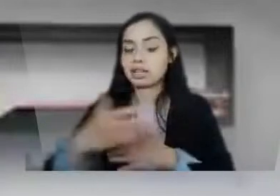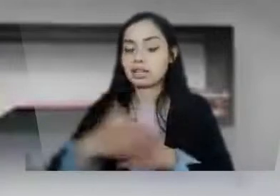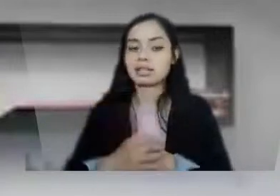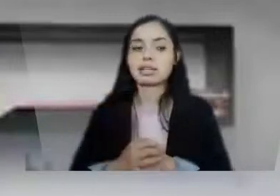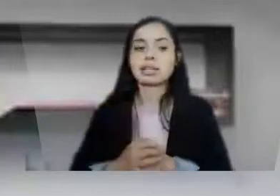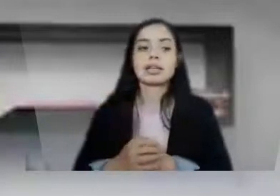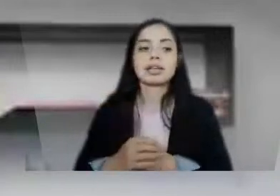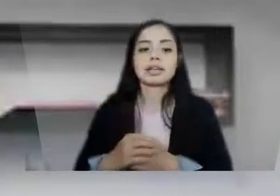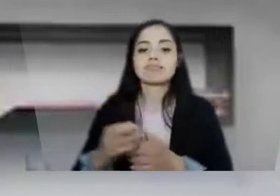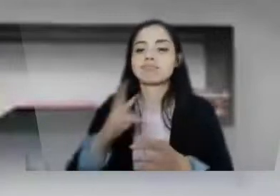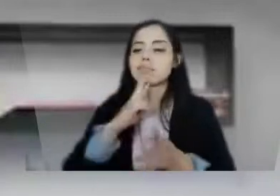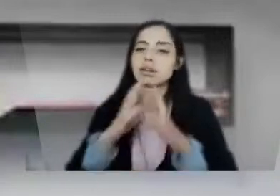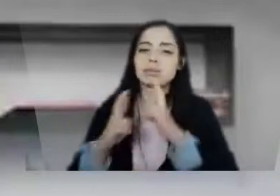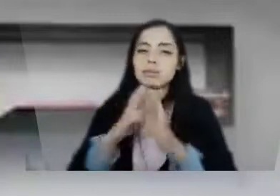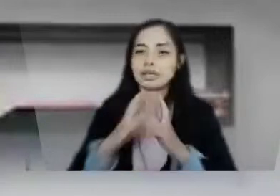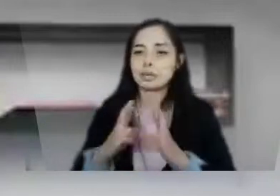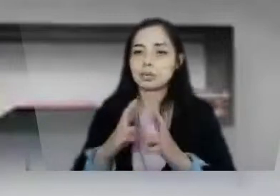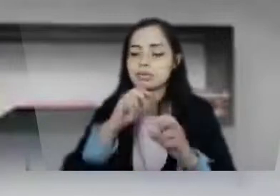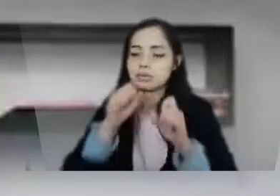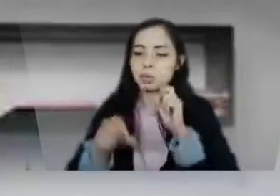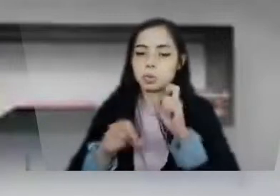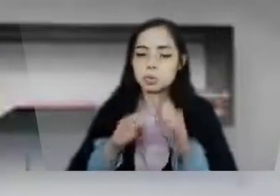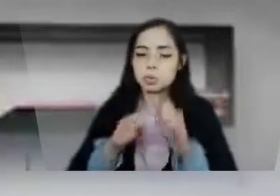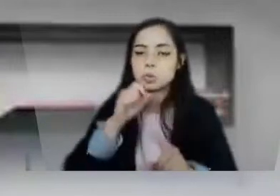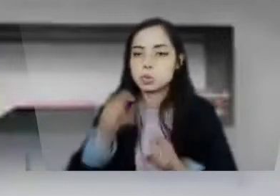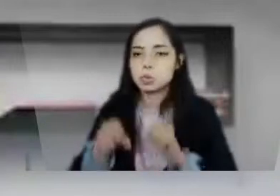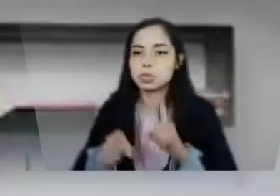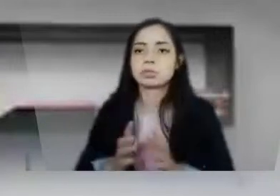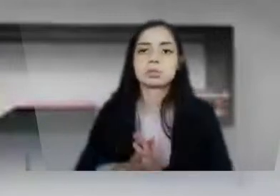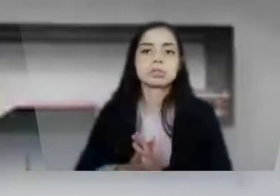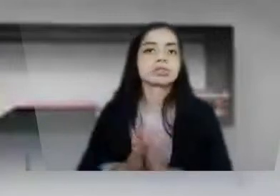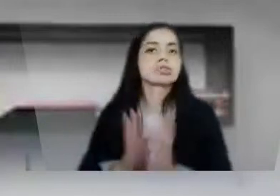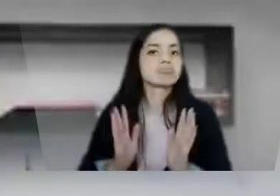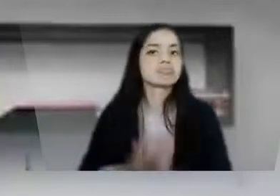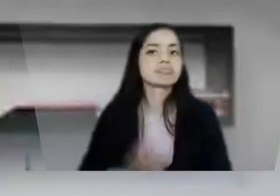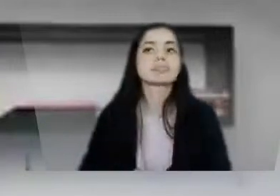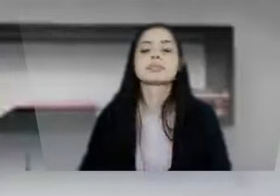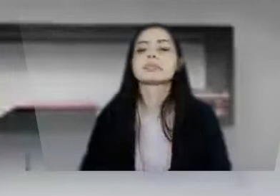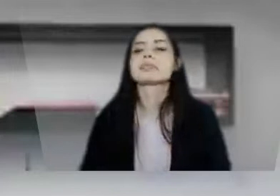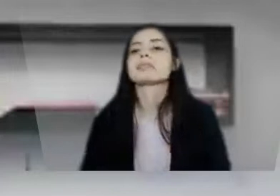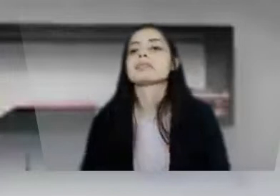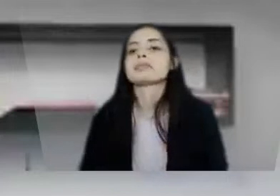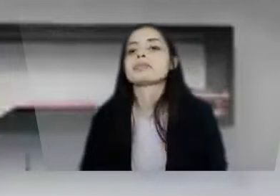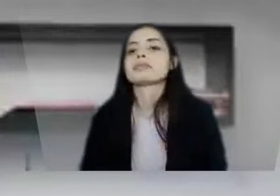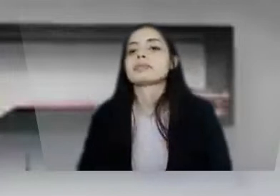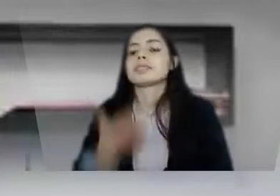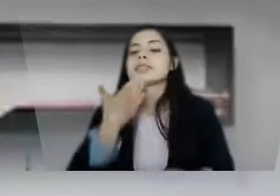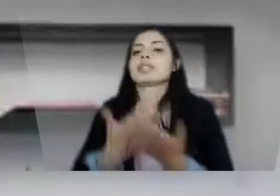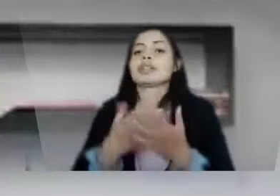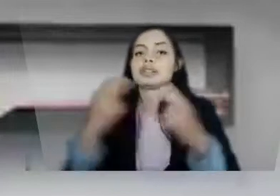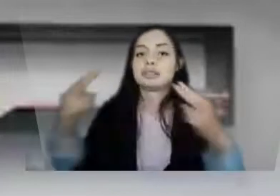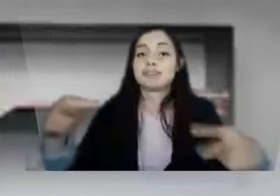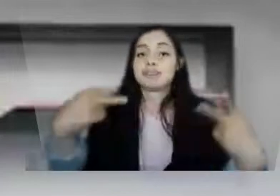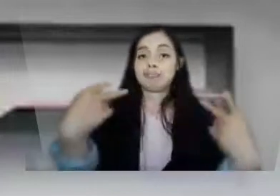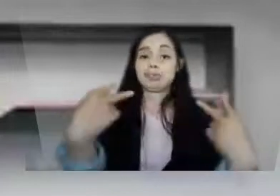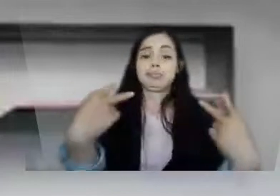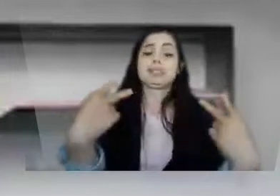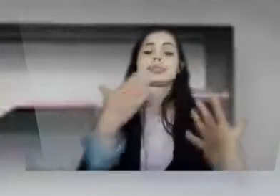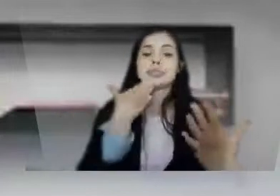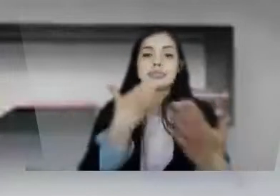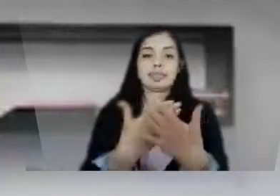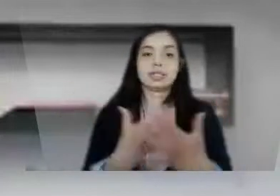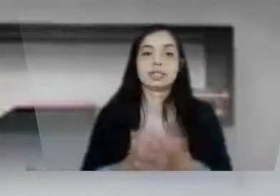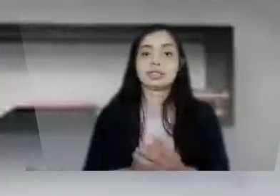en breve vamos a estarles compartiendo a todos ustedes. Gracias por estar aquí mirando este importante